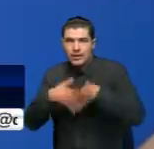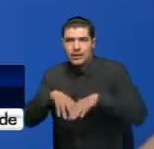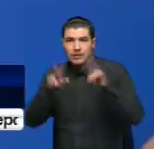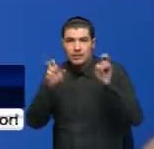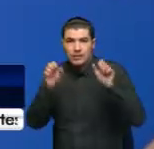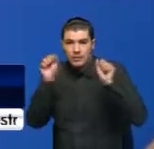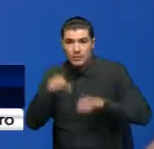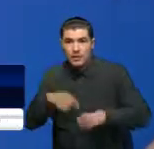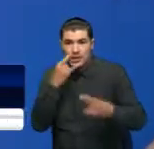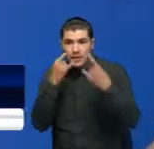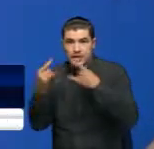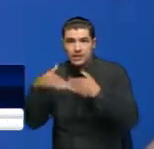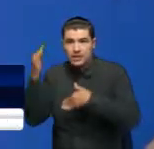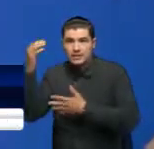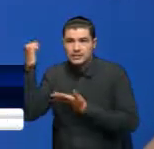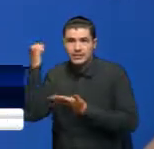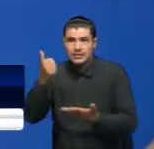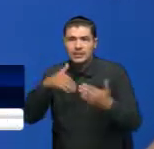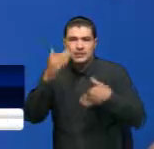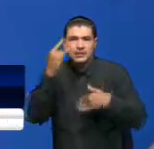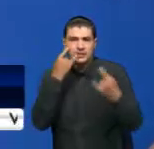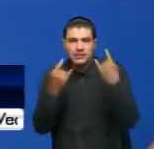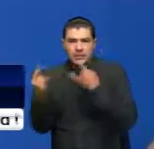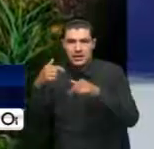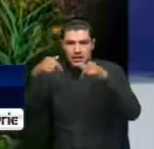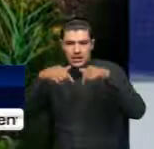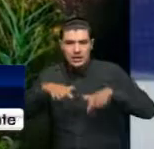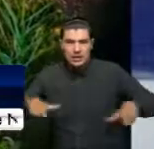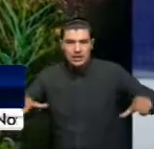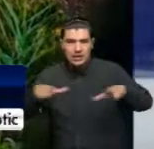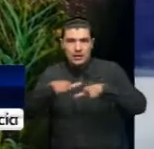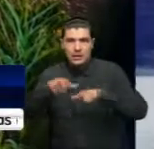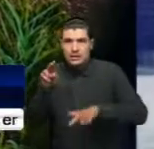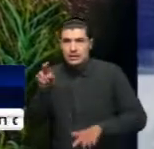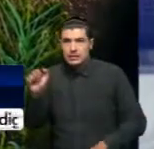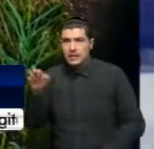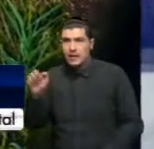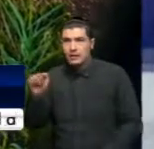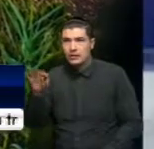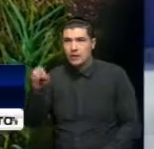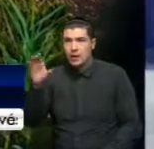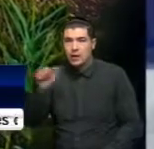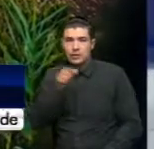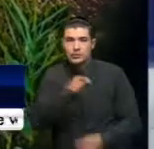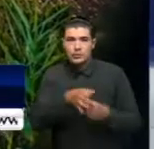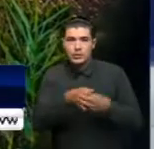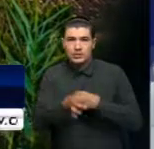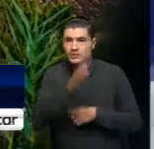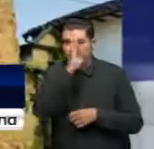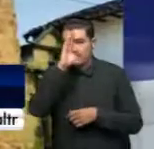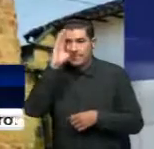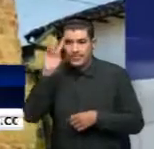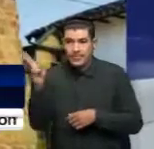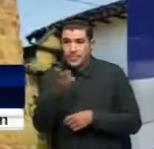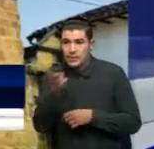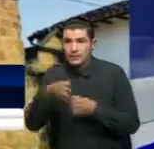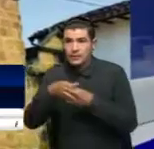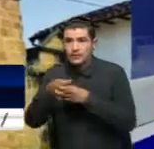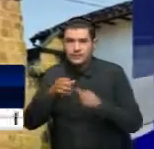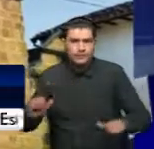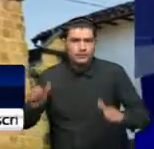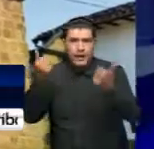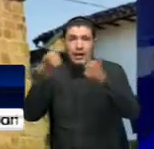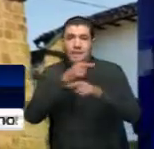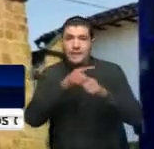atraer más inversión y más turistas para efectivo zapatoca y sangil serán pilotos y seguramente este ejercicio llegará a otros